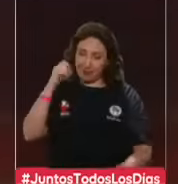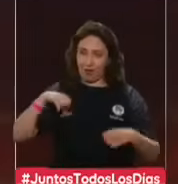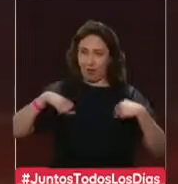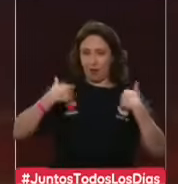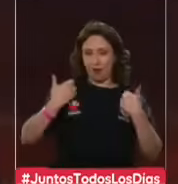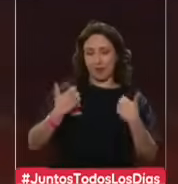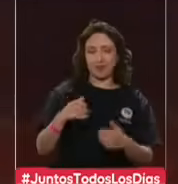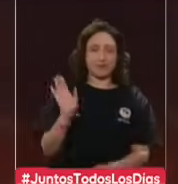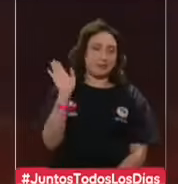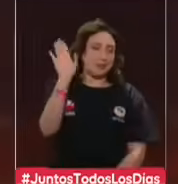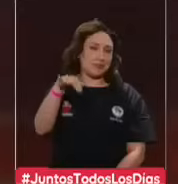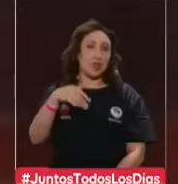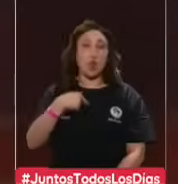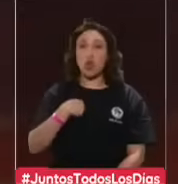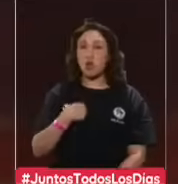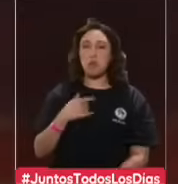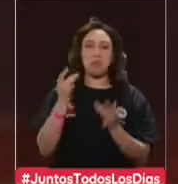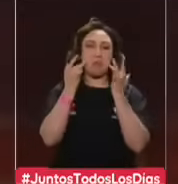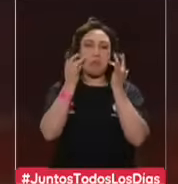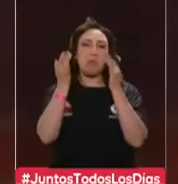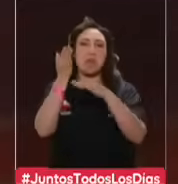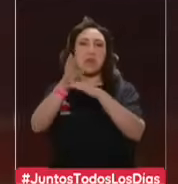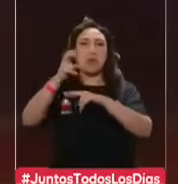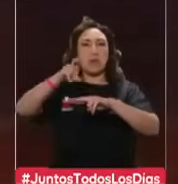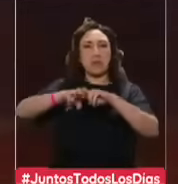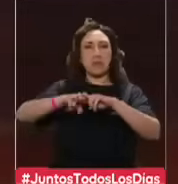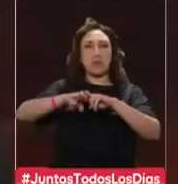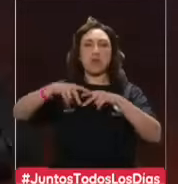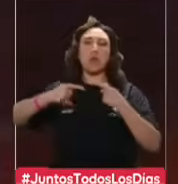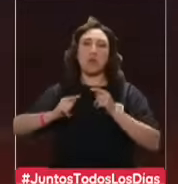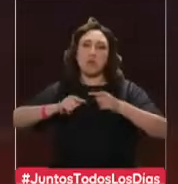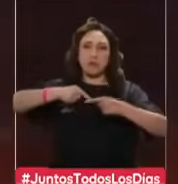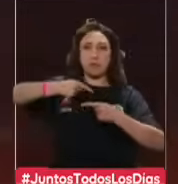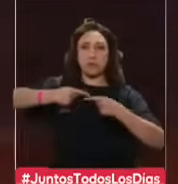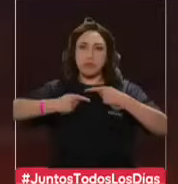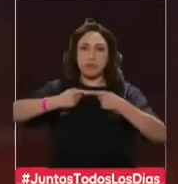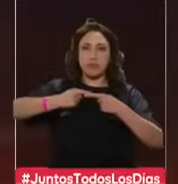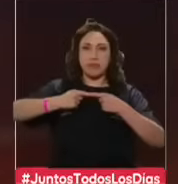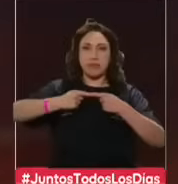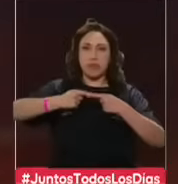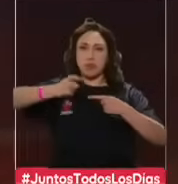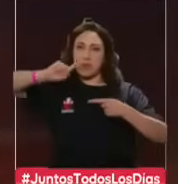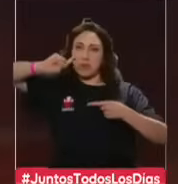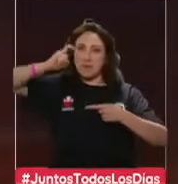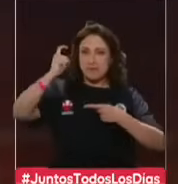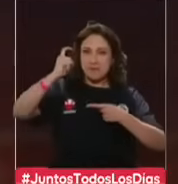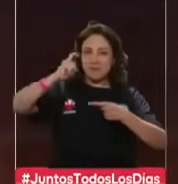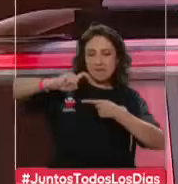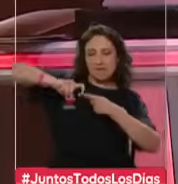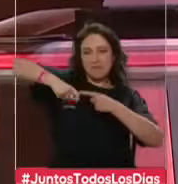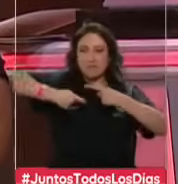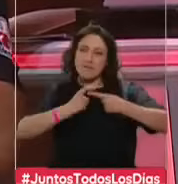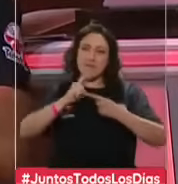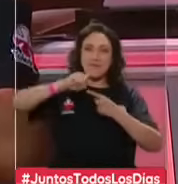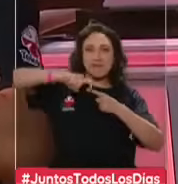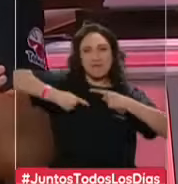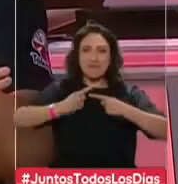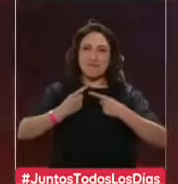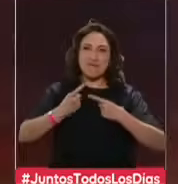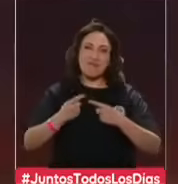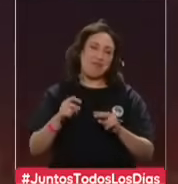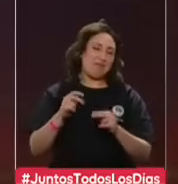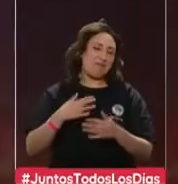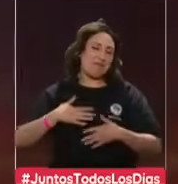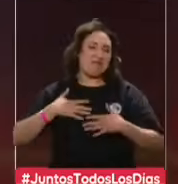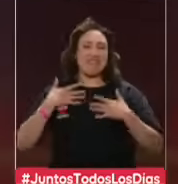al centro de madre feliz, me siento con la señora a tejer. Yo no te tejo a crochet, te tejo a gancho, weón, así que no. La hago toda, la paso